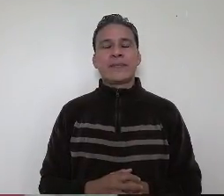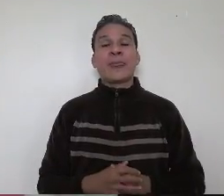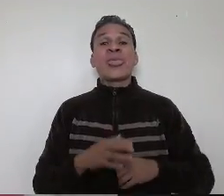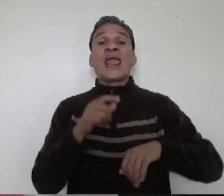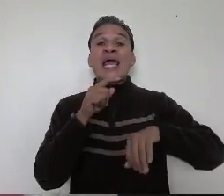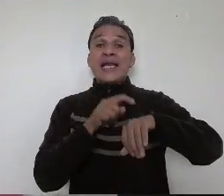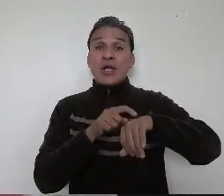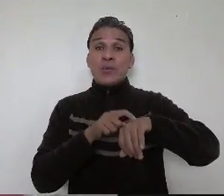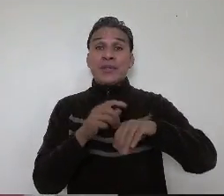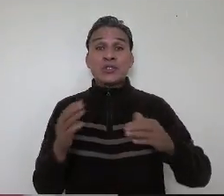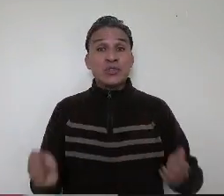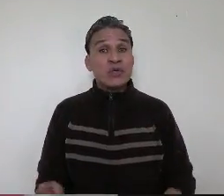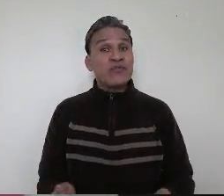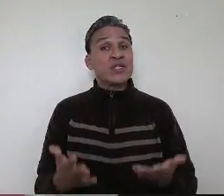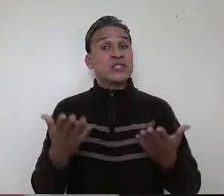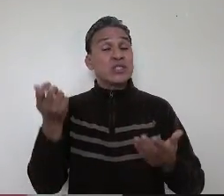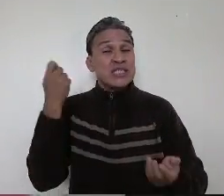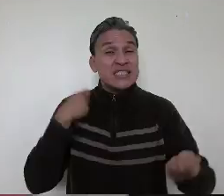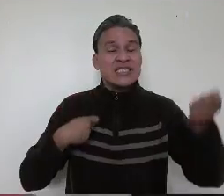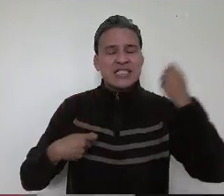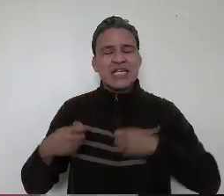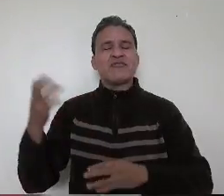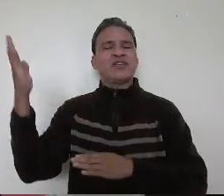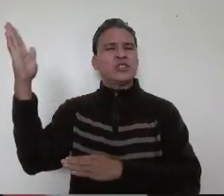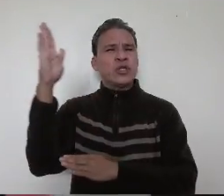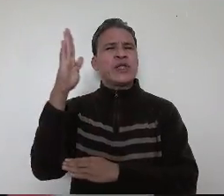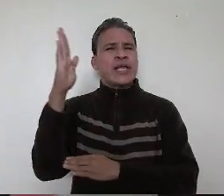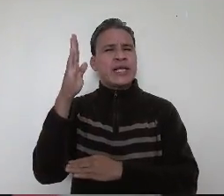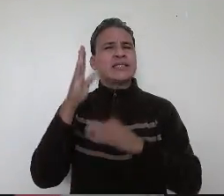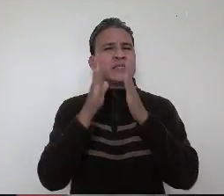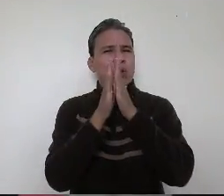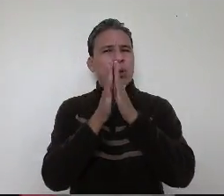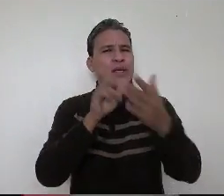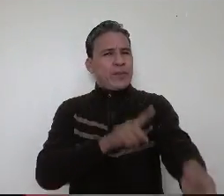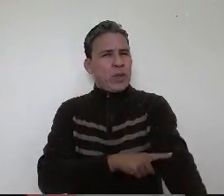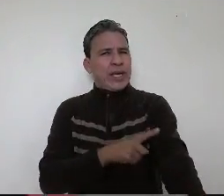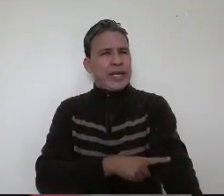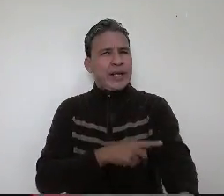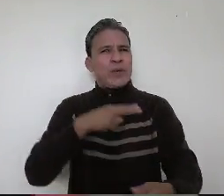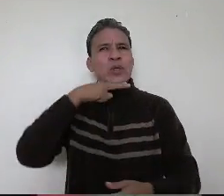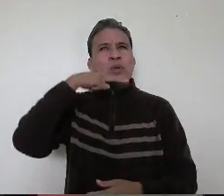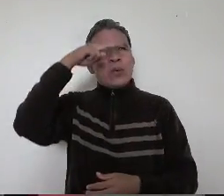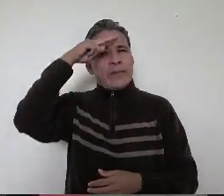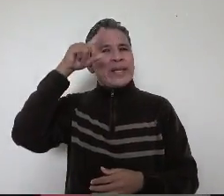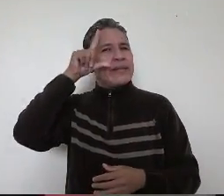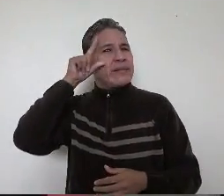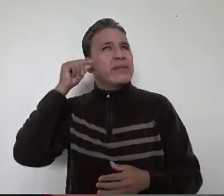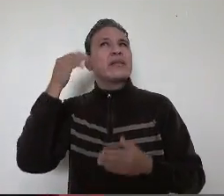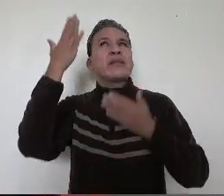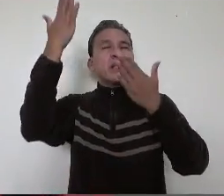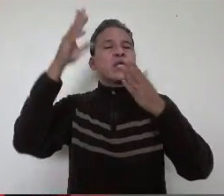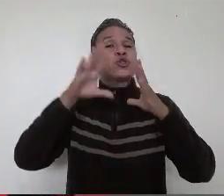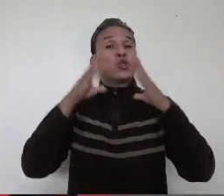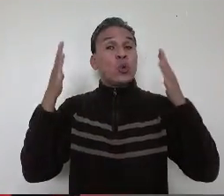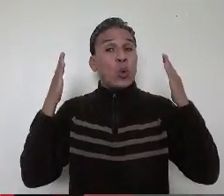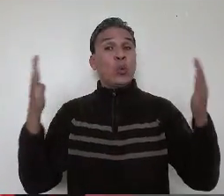Y en el momento de ofrecer este sacrificio de la iglesia, oremos, hermanos, a Dios Padre Todopoderoso.